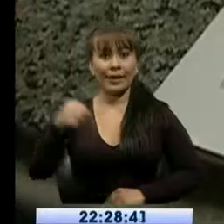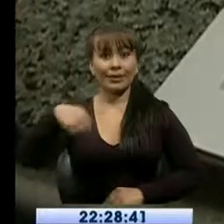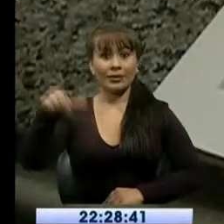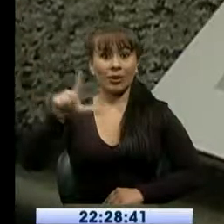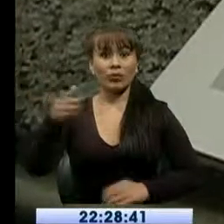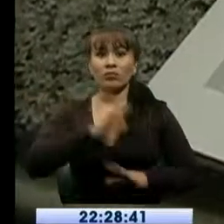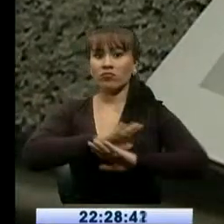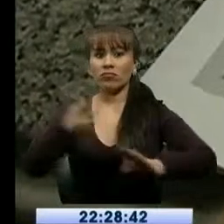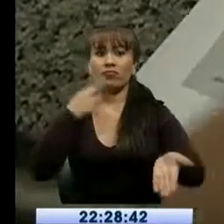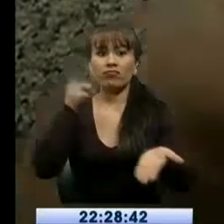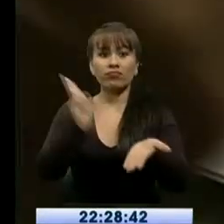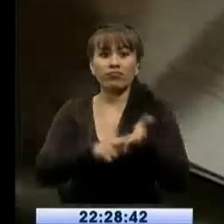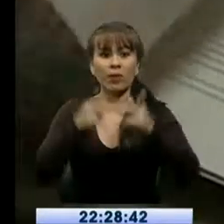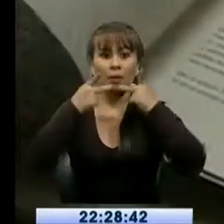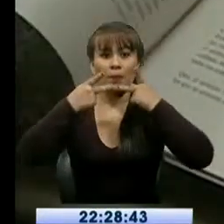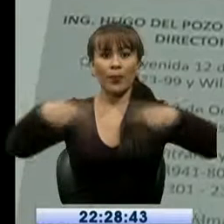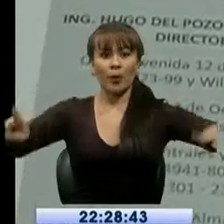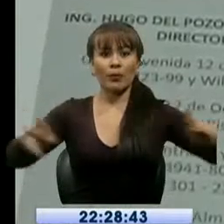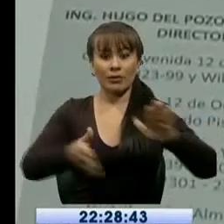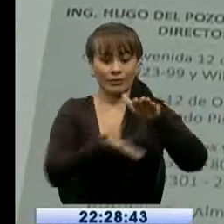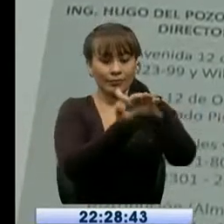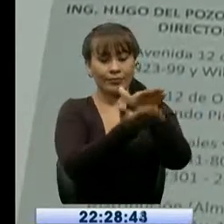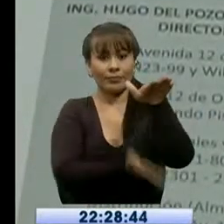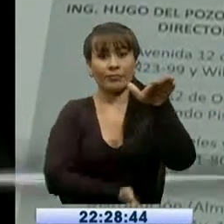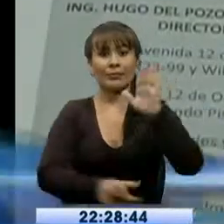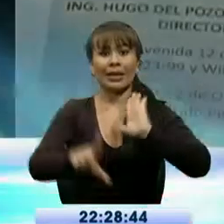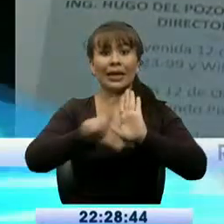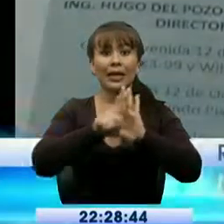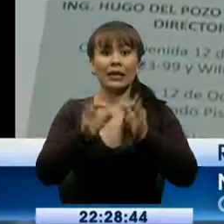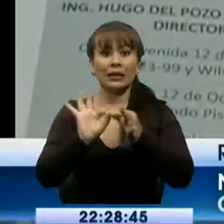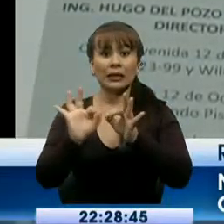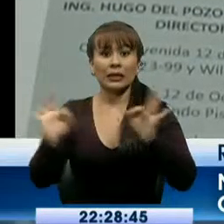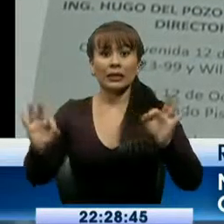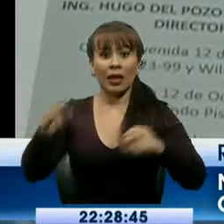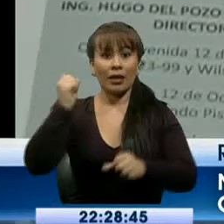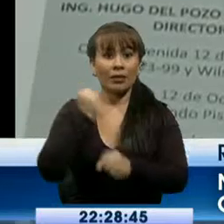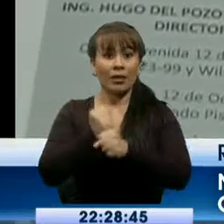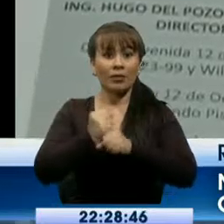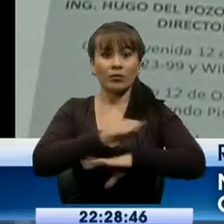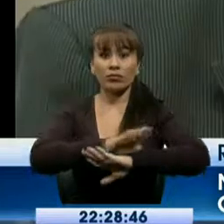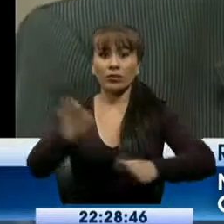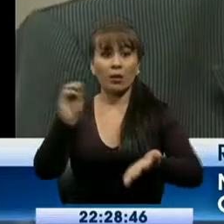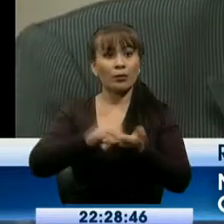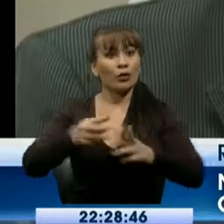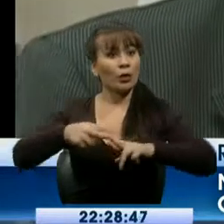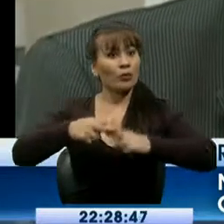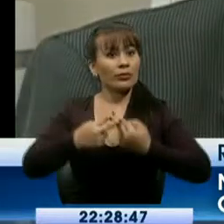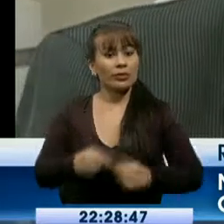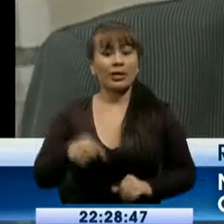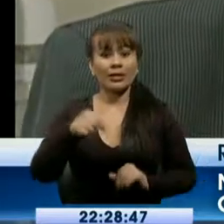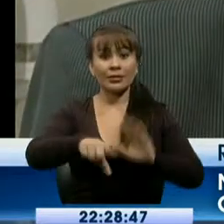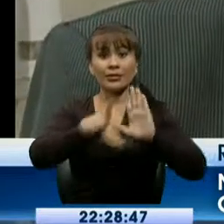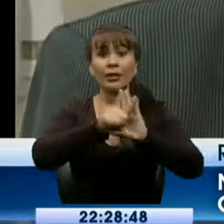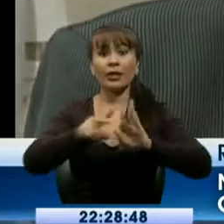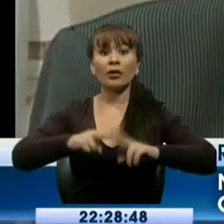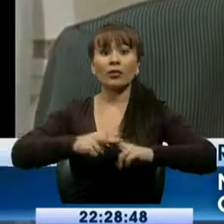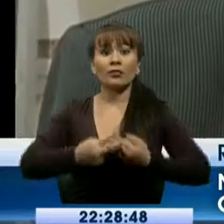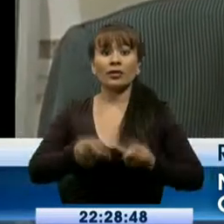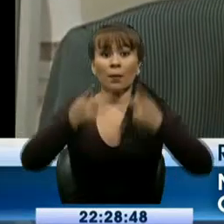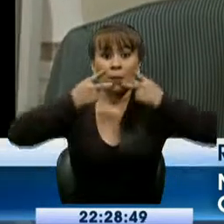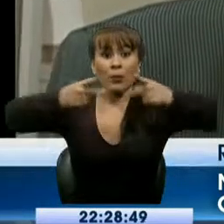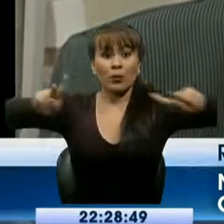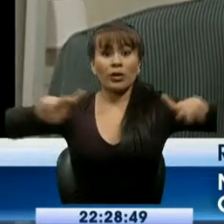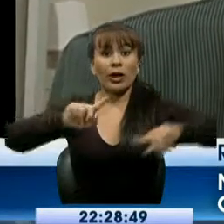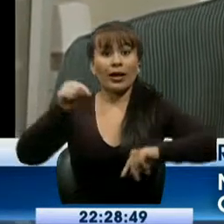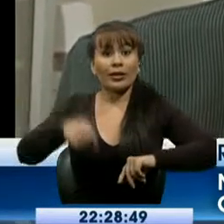fueron publicadas ya en el registro oficial las reformas laborales, con lo que la ley entró en vigencia. Estas reformas laborales están publicadas